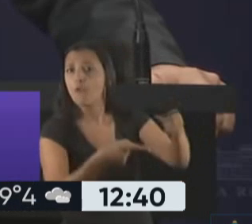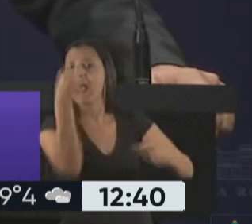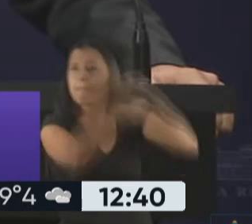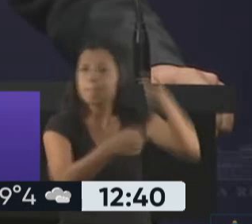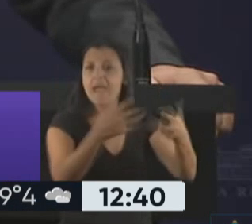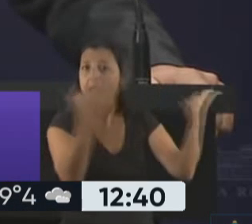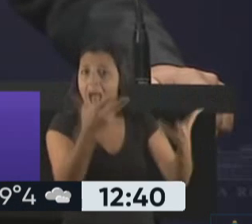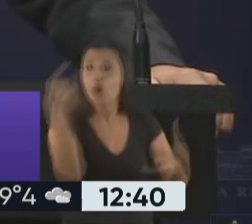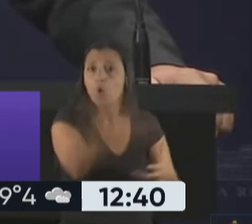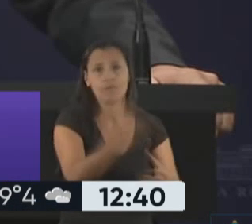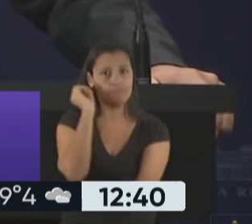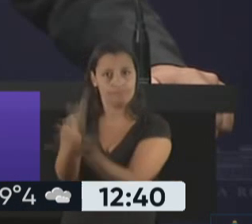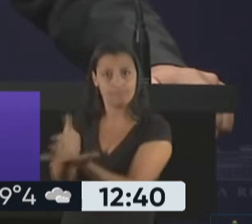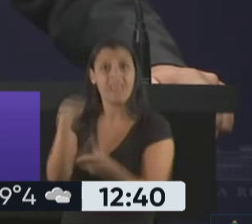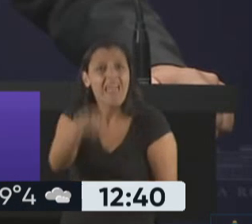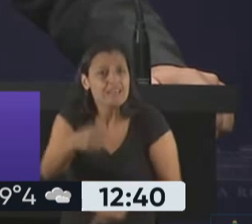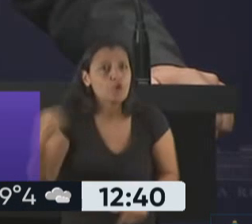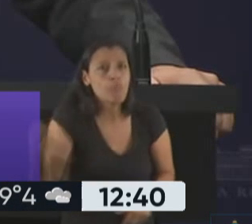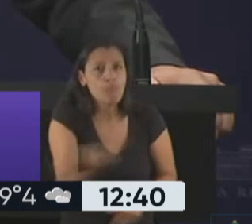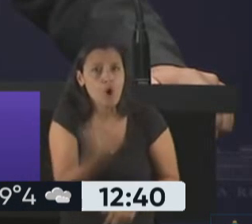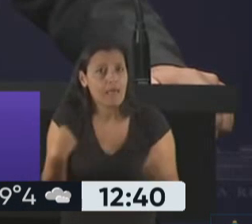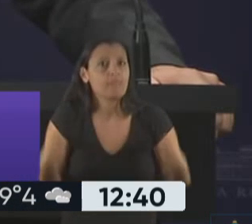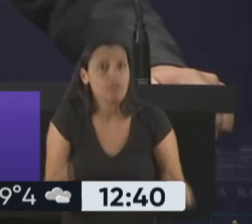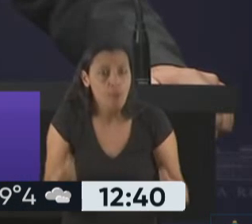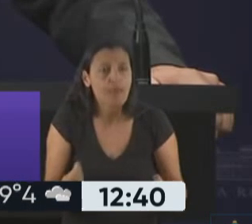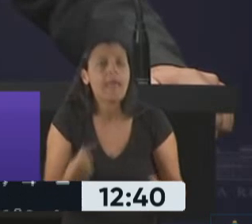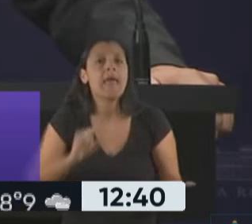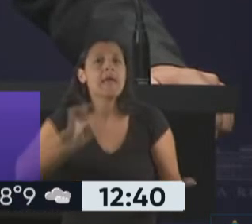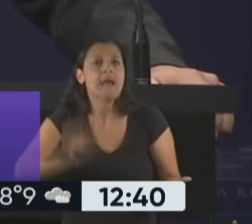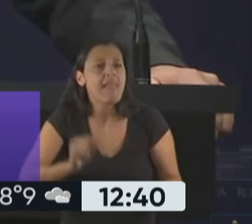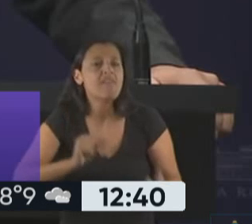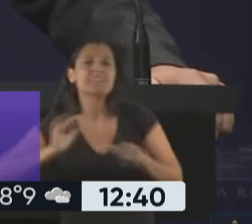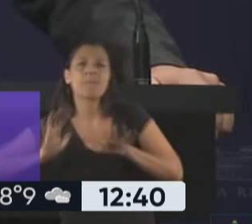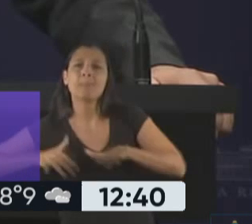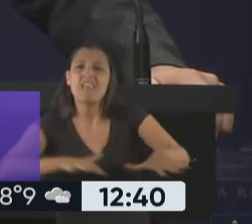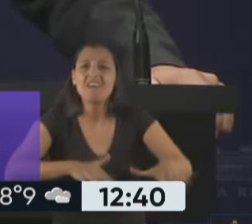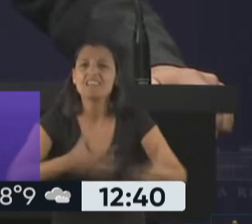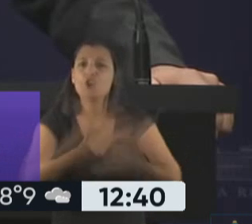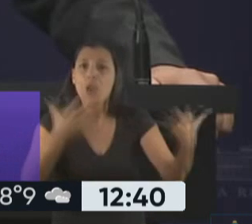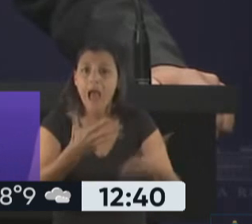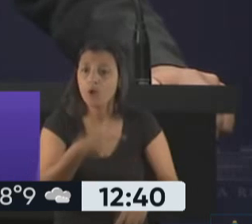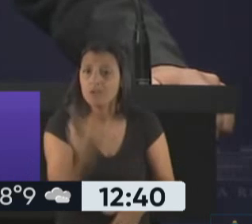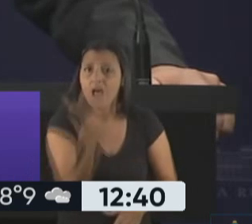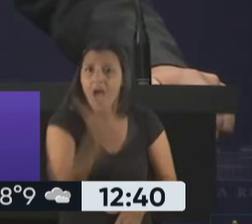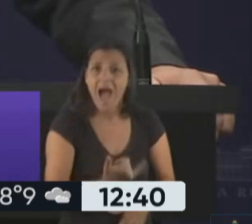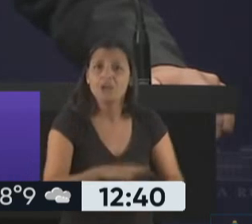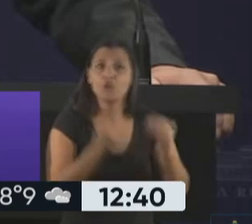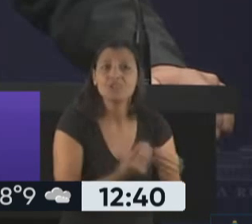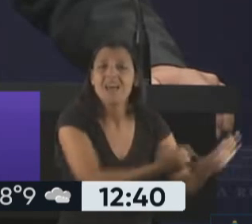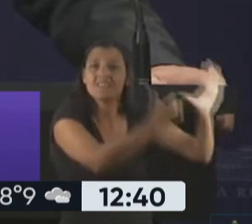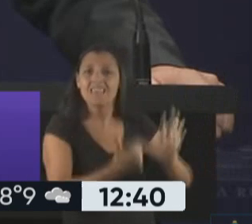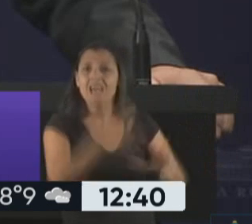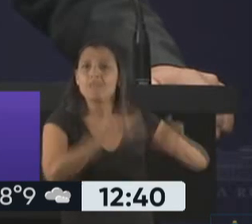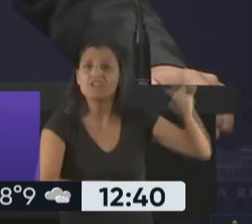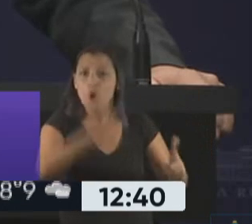Y esto es muy importante porque en cada manifestación nosotros tenemos 5, 6